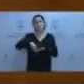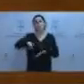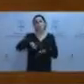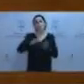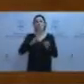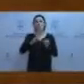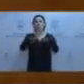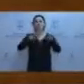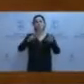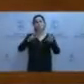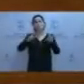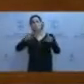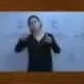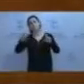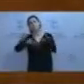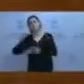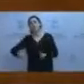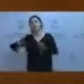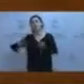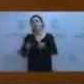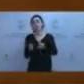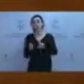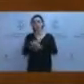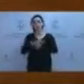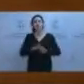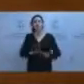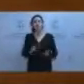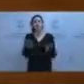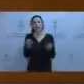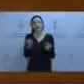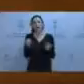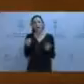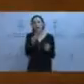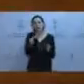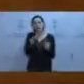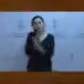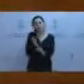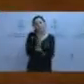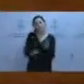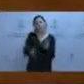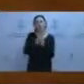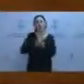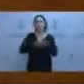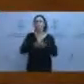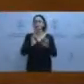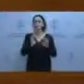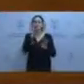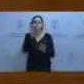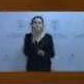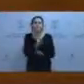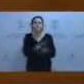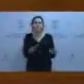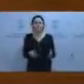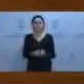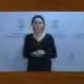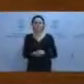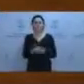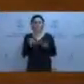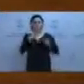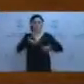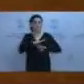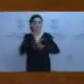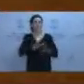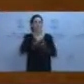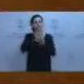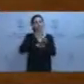habló aquí hace una semana también. ¿Y a qué se está refiriendo con esto? Más que al cumplimiento de la ley. Y, sin embargo, de nuevo, medidas para